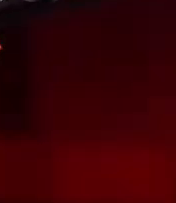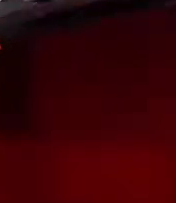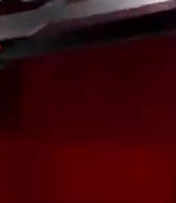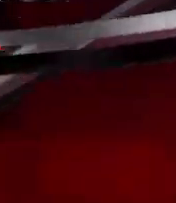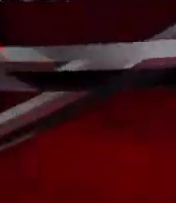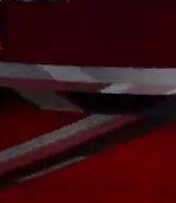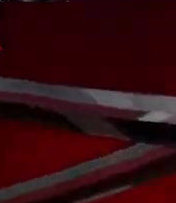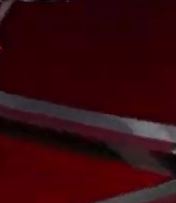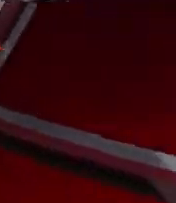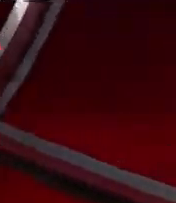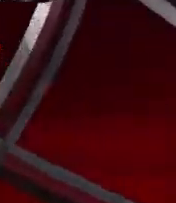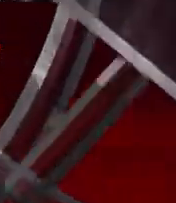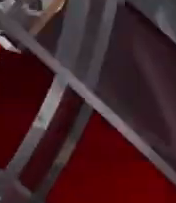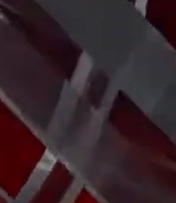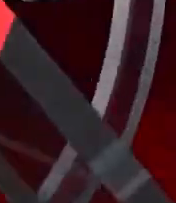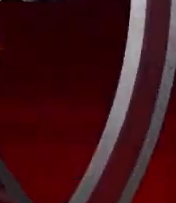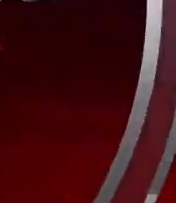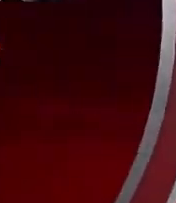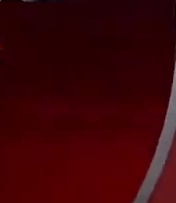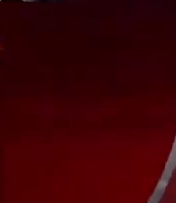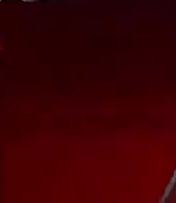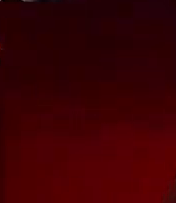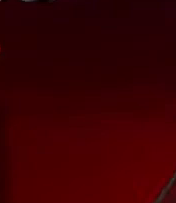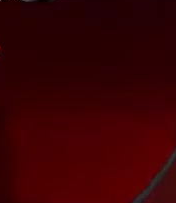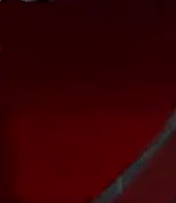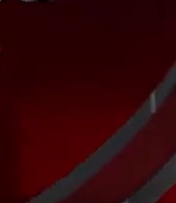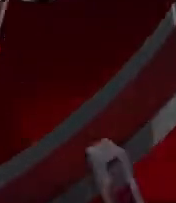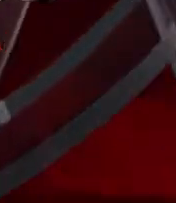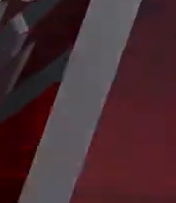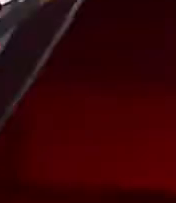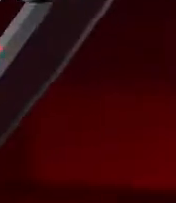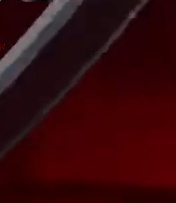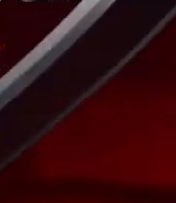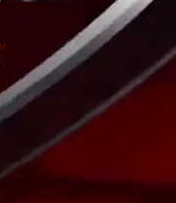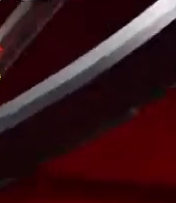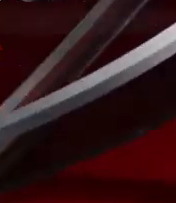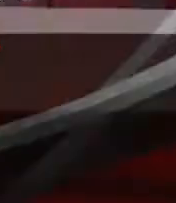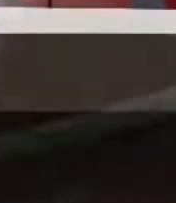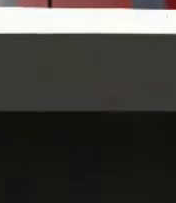Continuamos con TVL Noticias, emisión central.